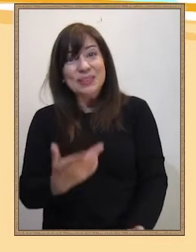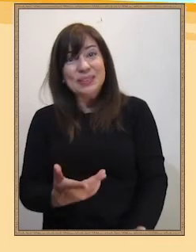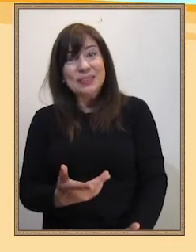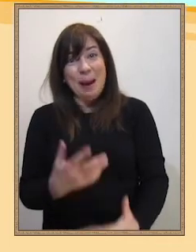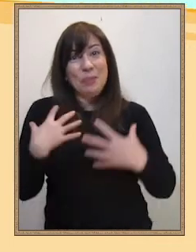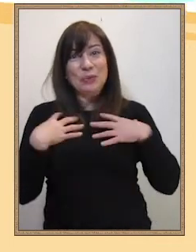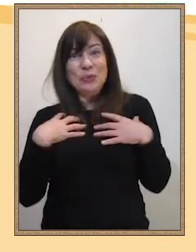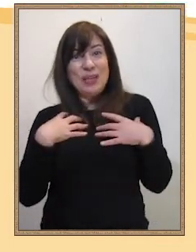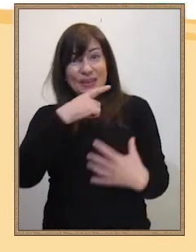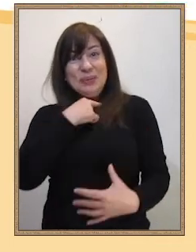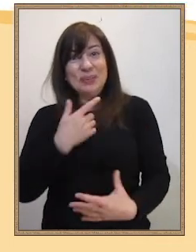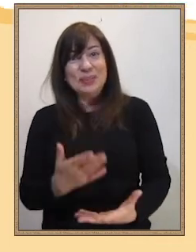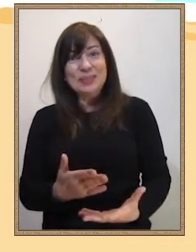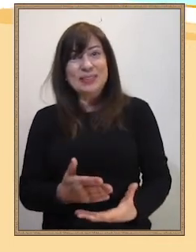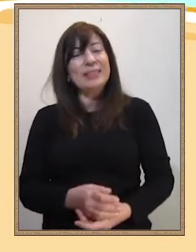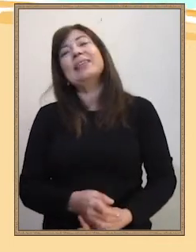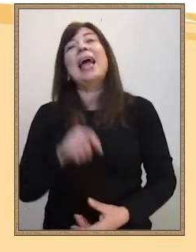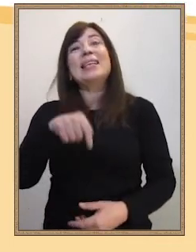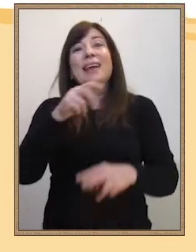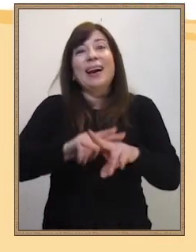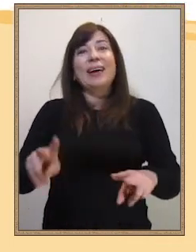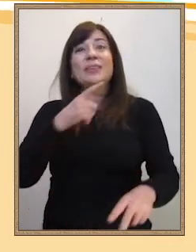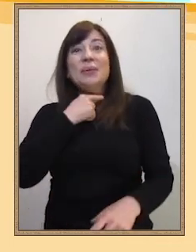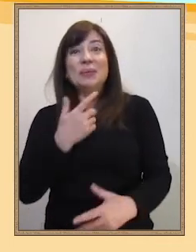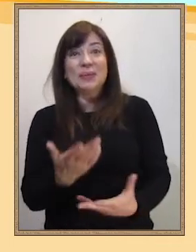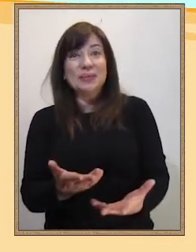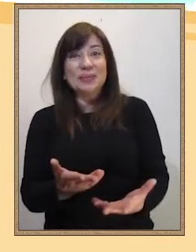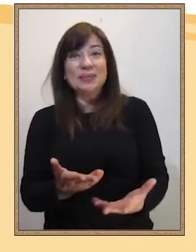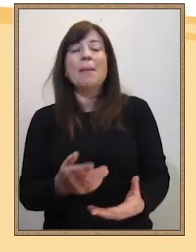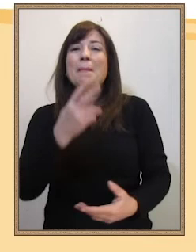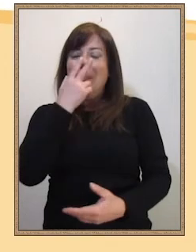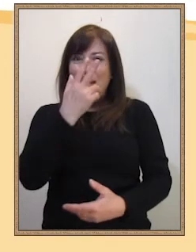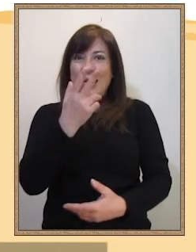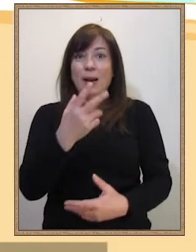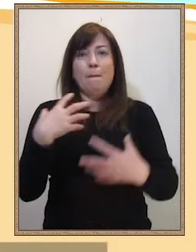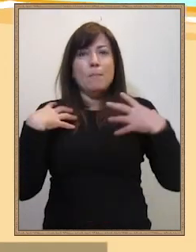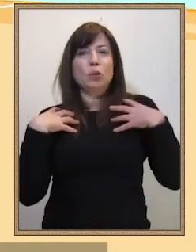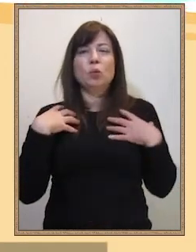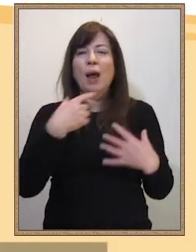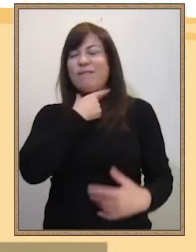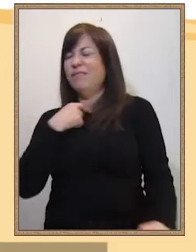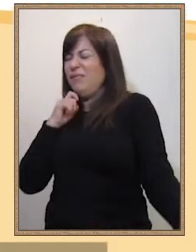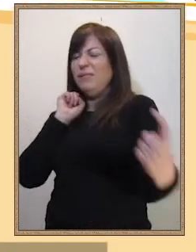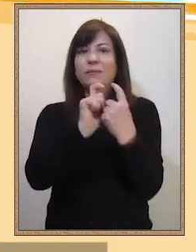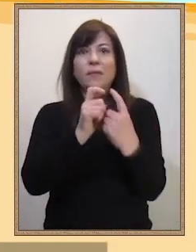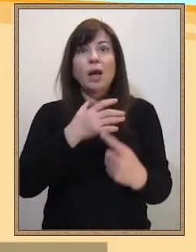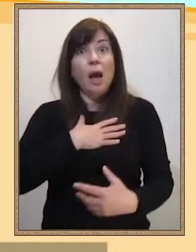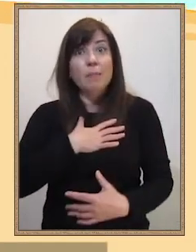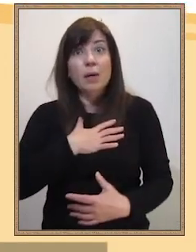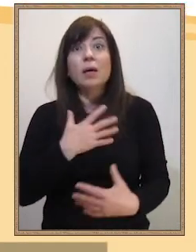¿Les gustó esta postura? ¿Esta relajación? Miren, la postura que más me gusta a